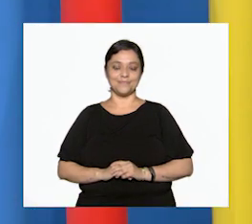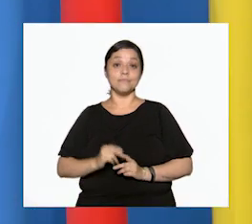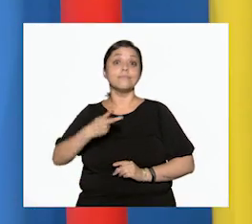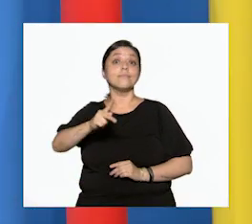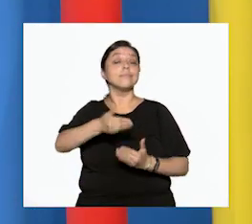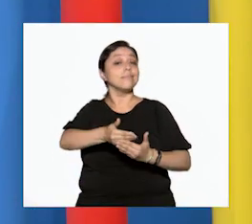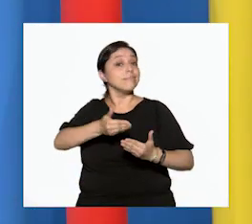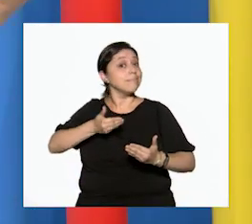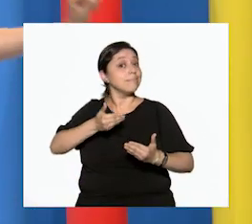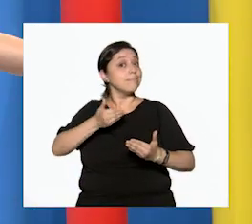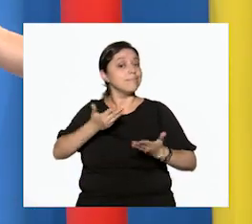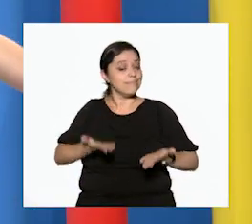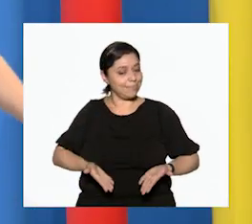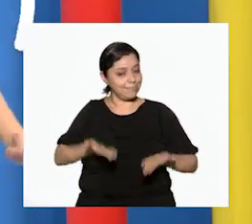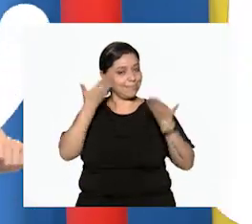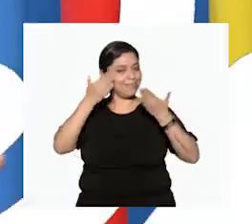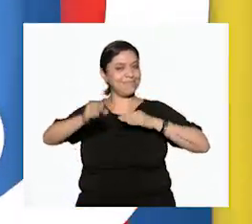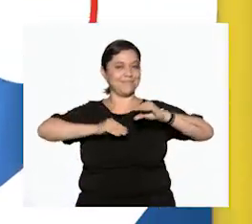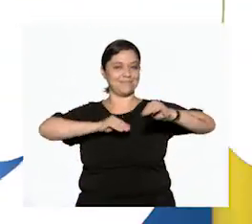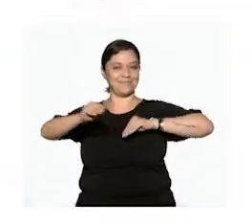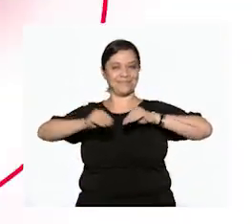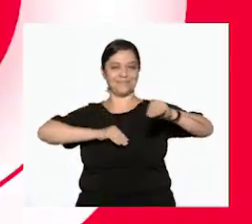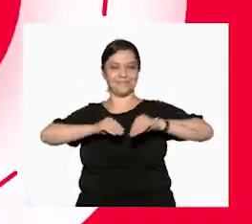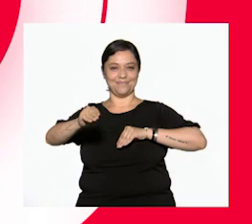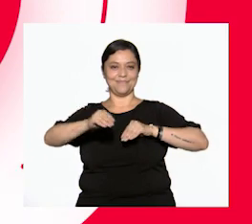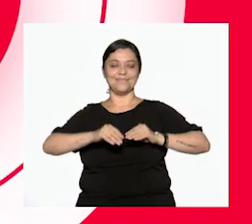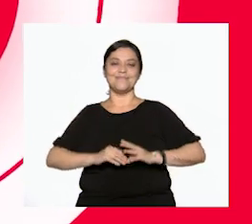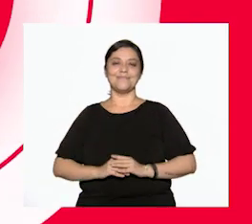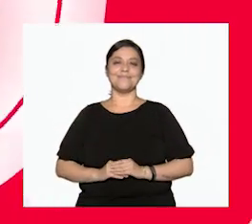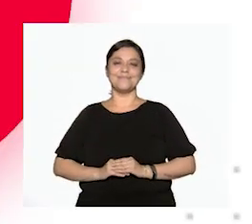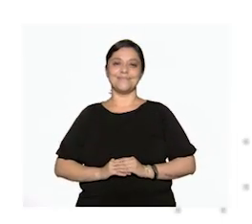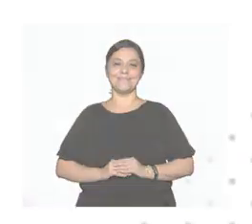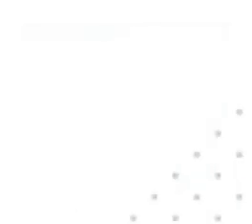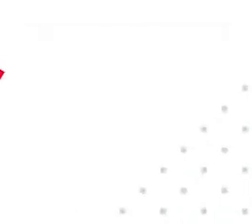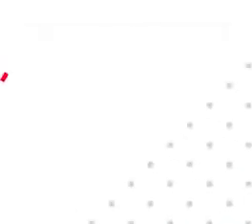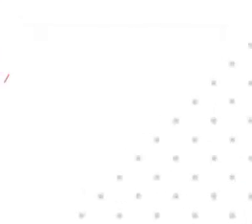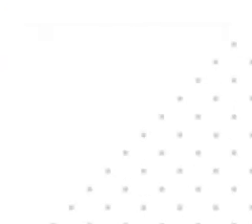Pero antes, vamos a movernos un poco.